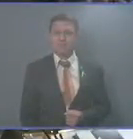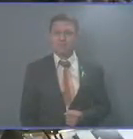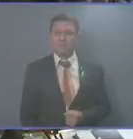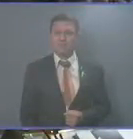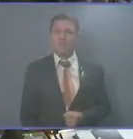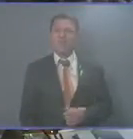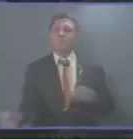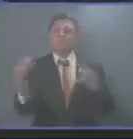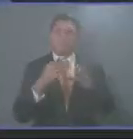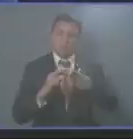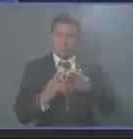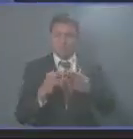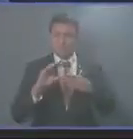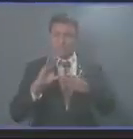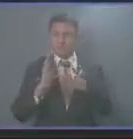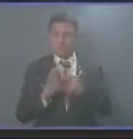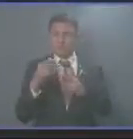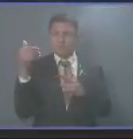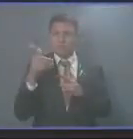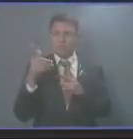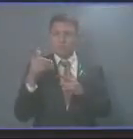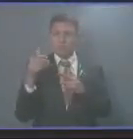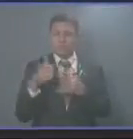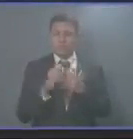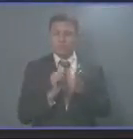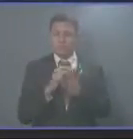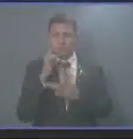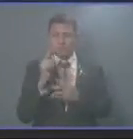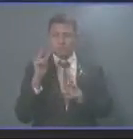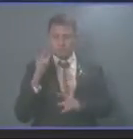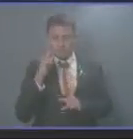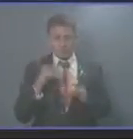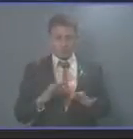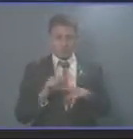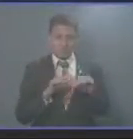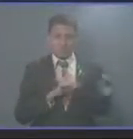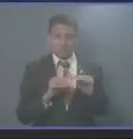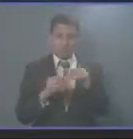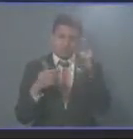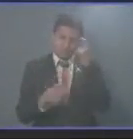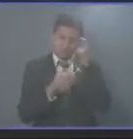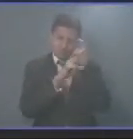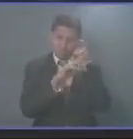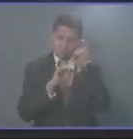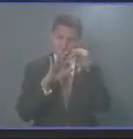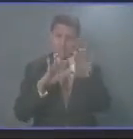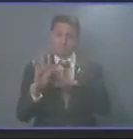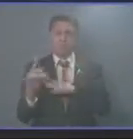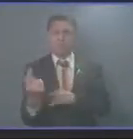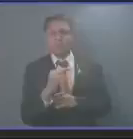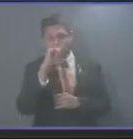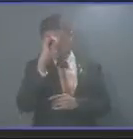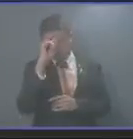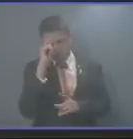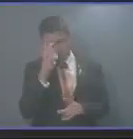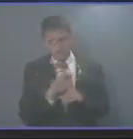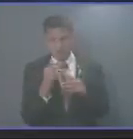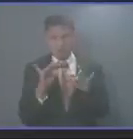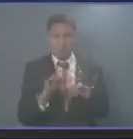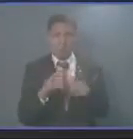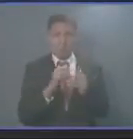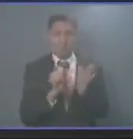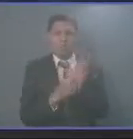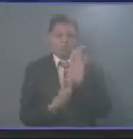Comisión de Cultura y Educación, Palacio Legislativo, San Salvador, 21 de octubre de 2019. Señores secretarios, Asamblea